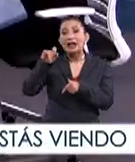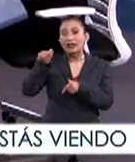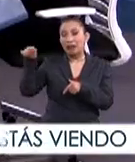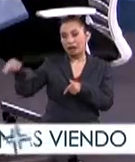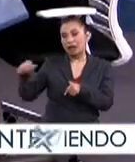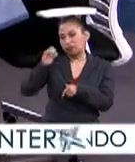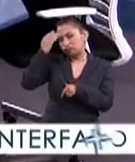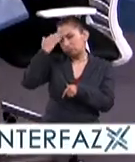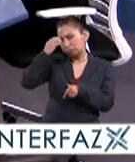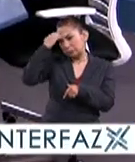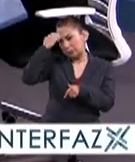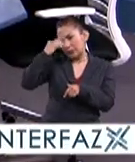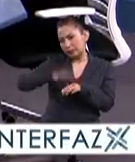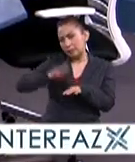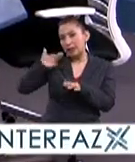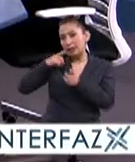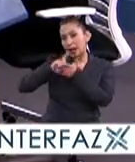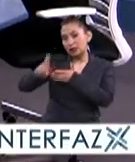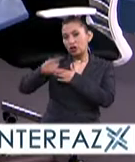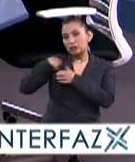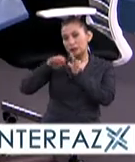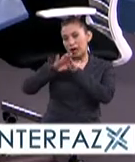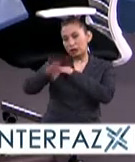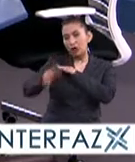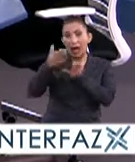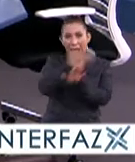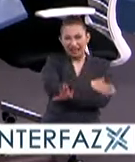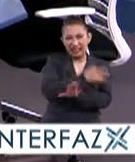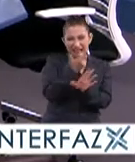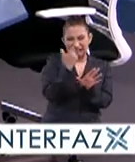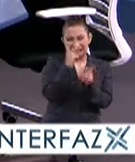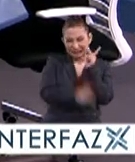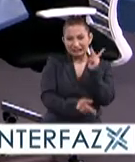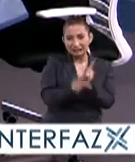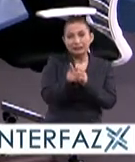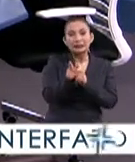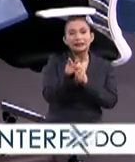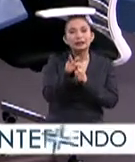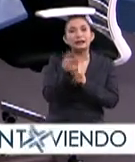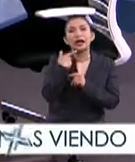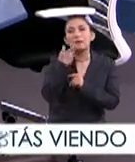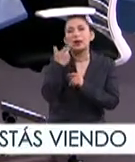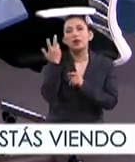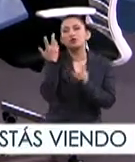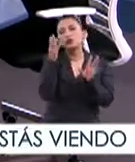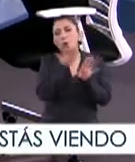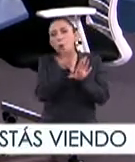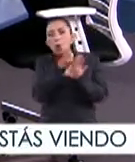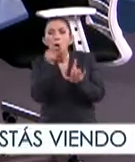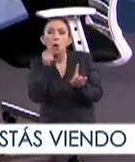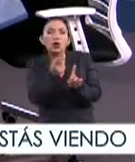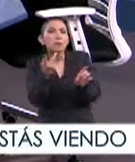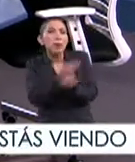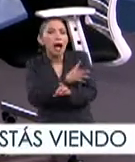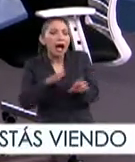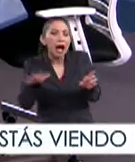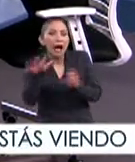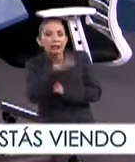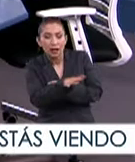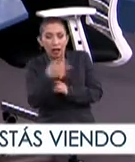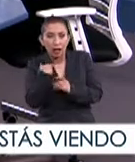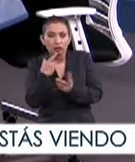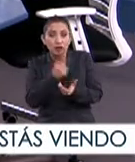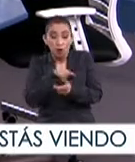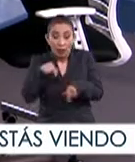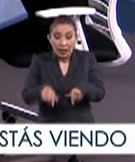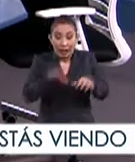es especialista en derechos migratorios. Y bueno, antes de irnos a la pausa, hablábamos un poco sobre este fenómeno que no solo